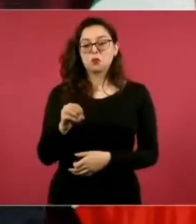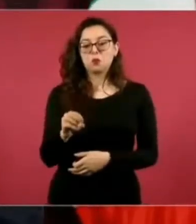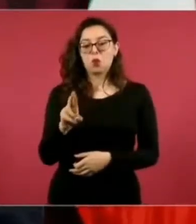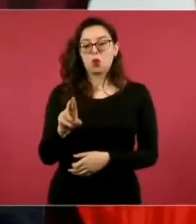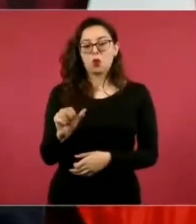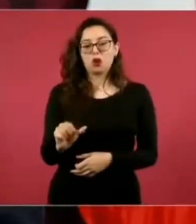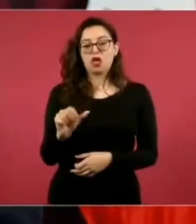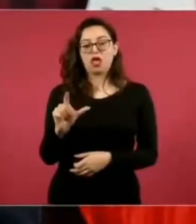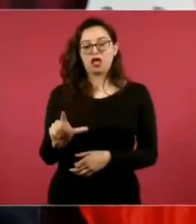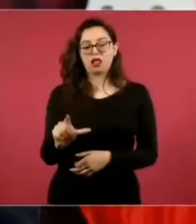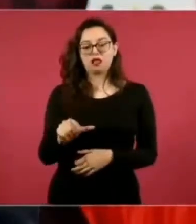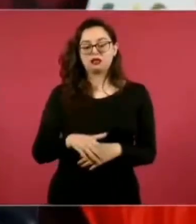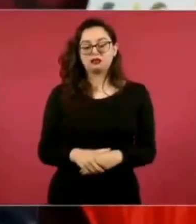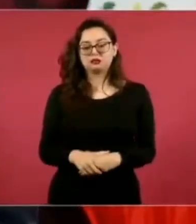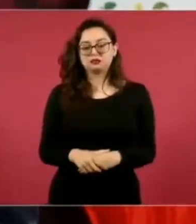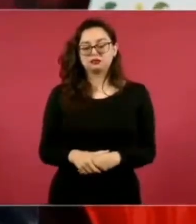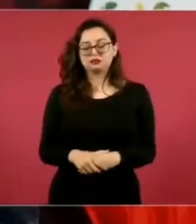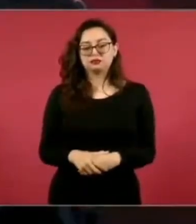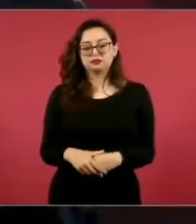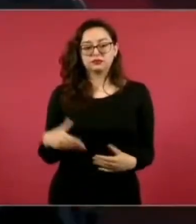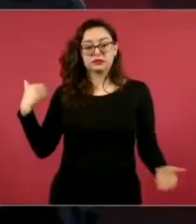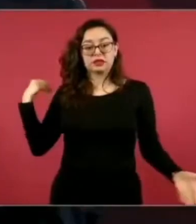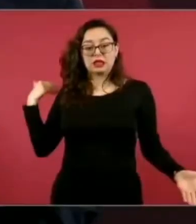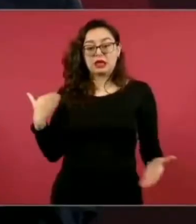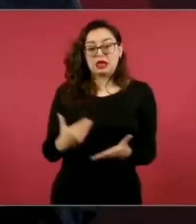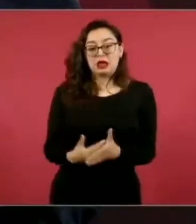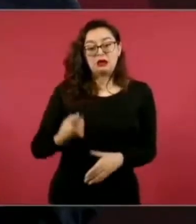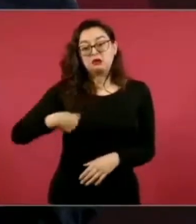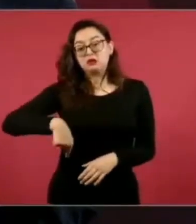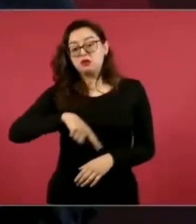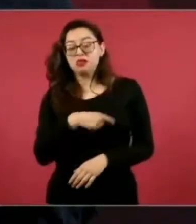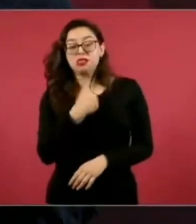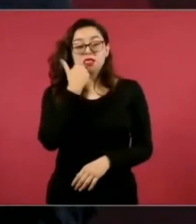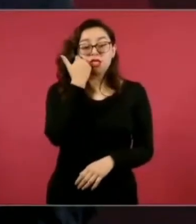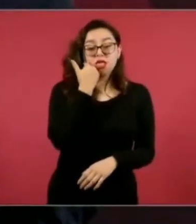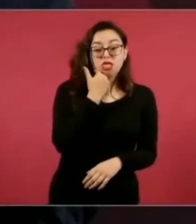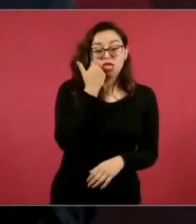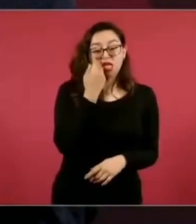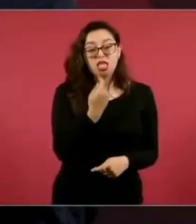No llegamos dejando trozos de dignidad en el camino.